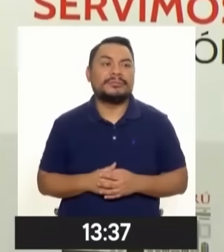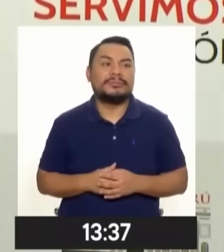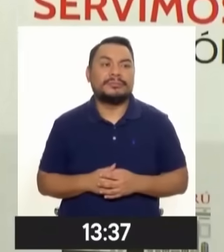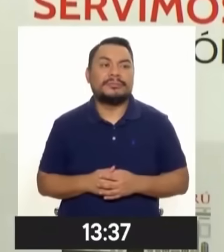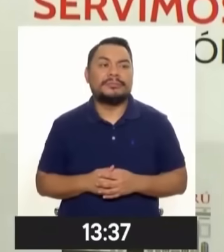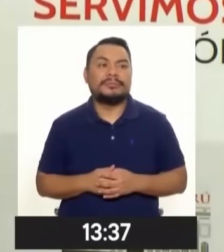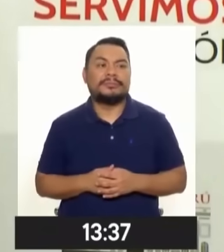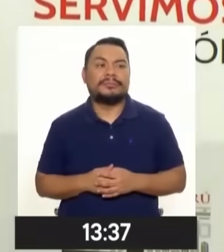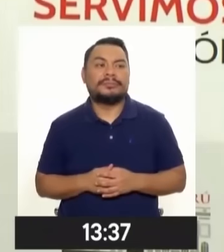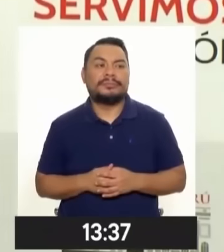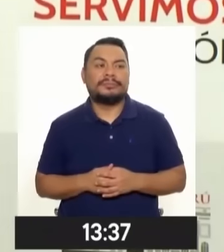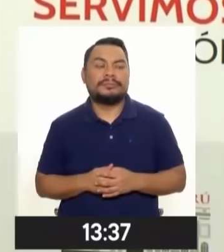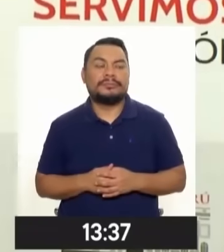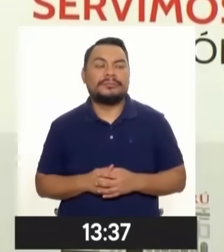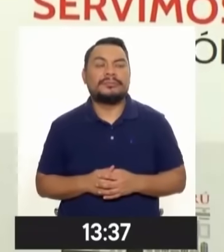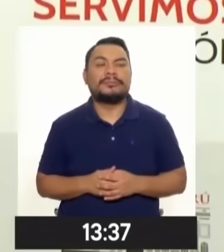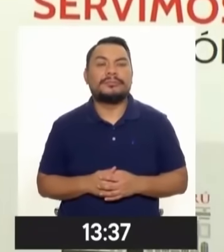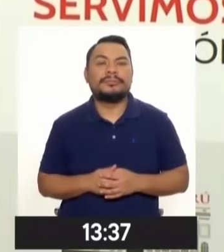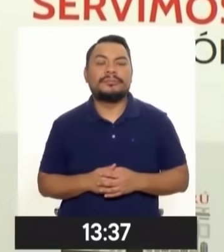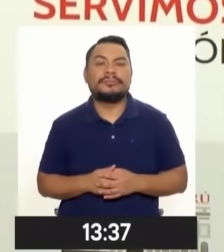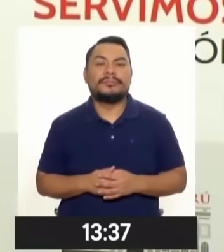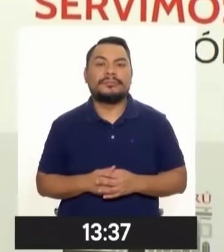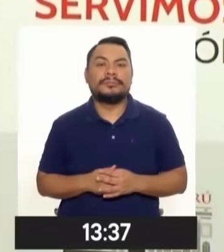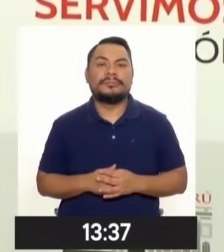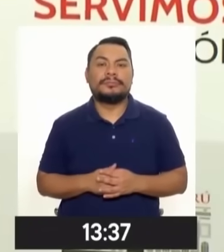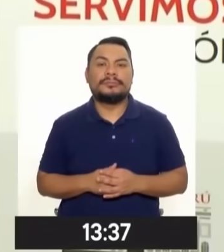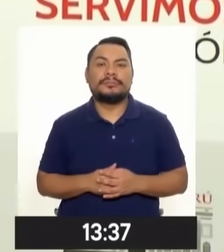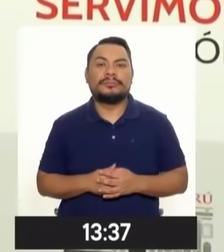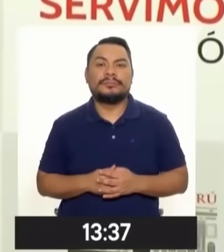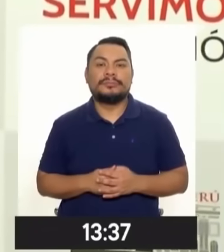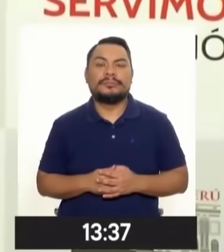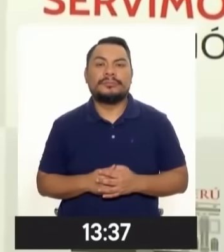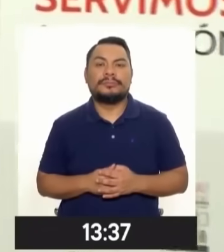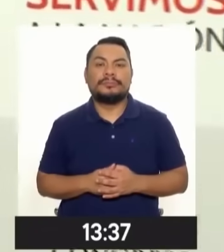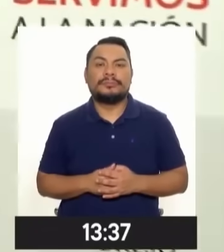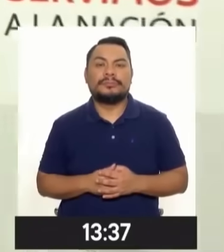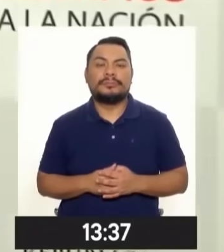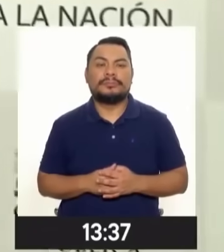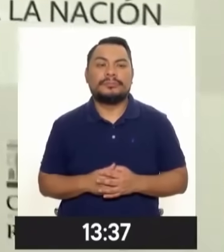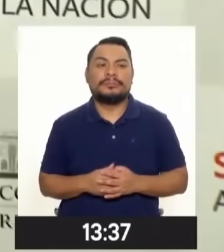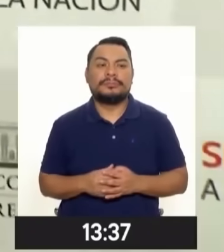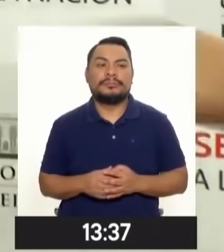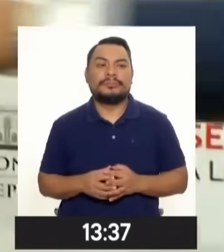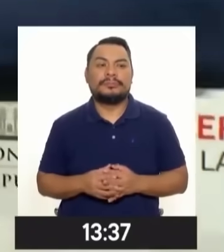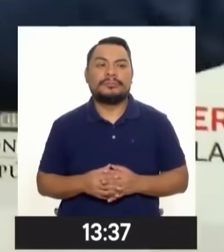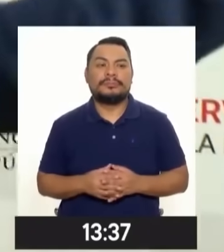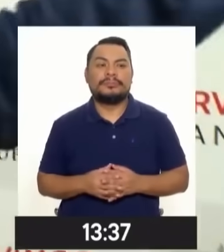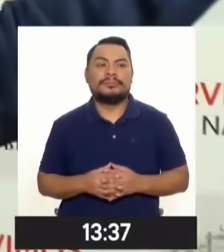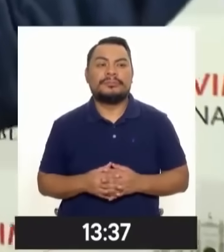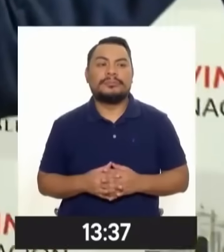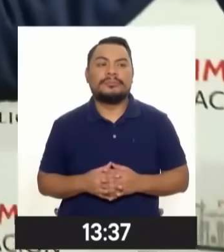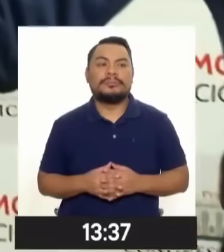Acuña, por favor, sobre el tema de la prescripción, que es otra cosa. Se va.